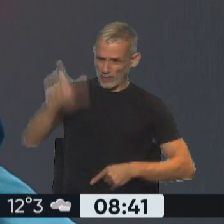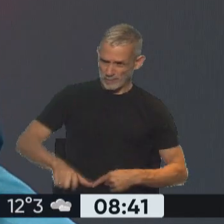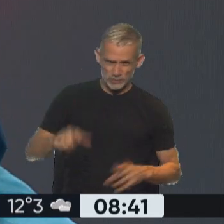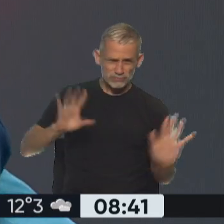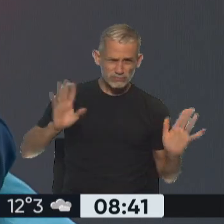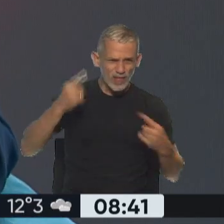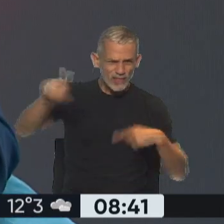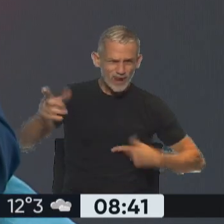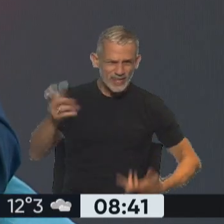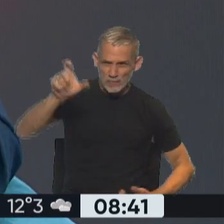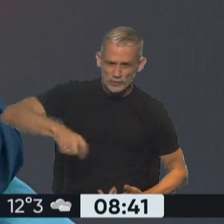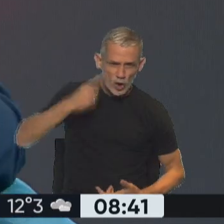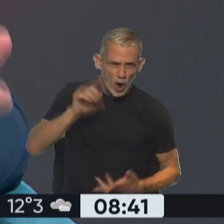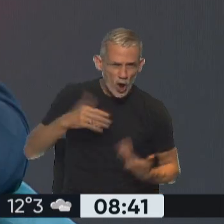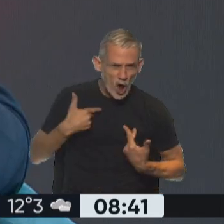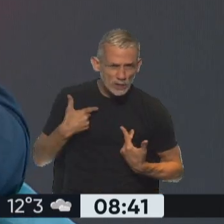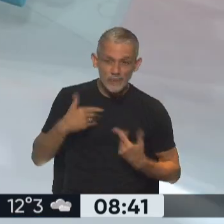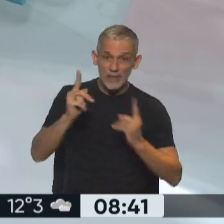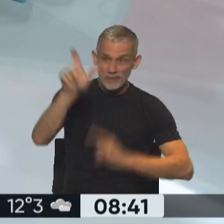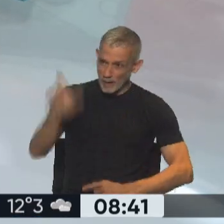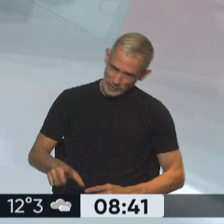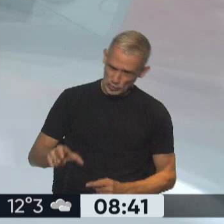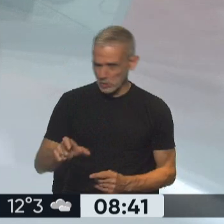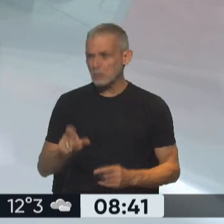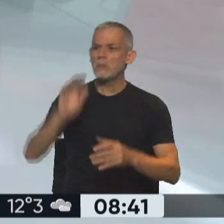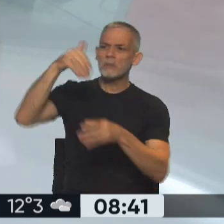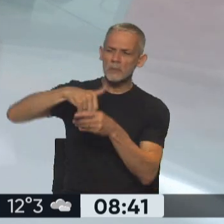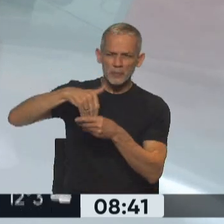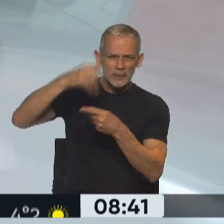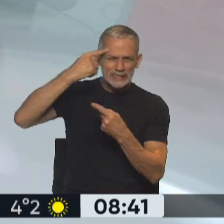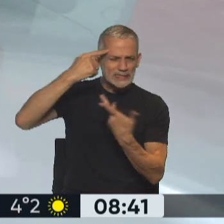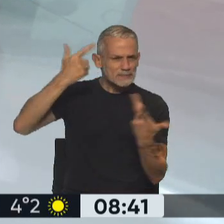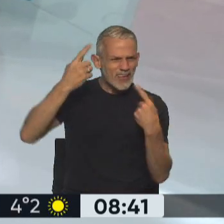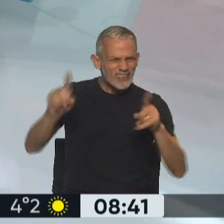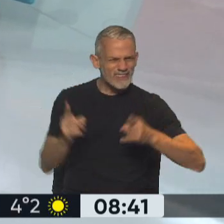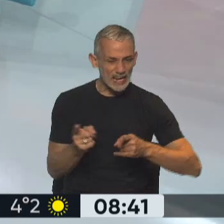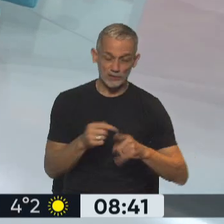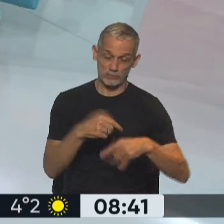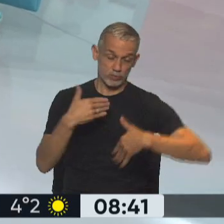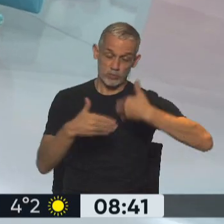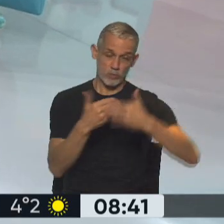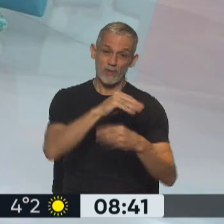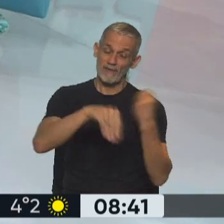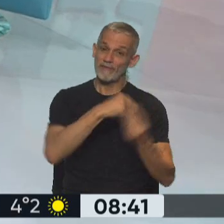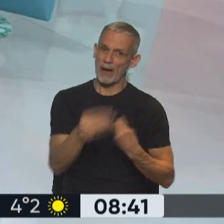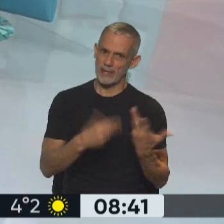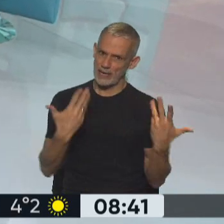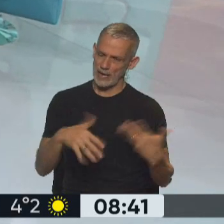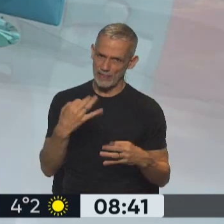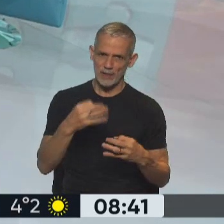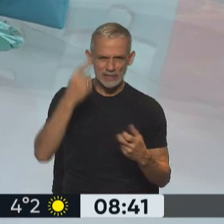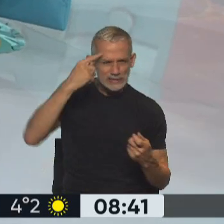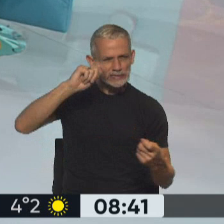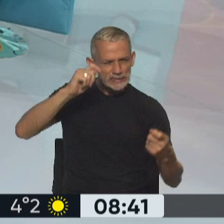que estaba al lado mío, o sea, no, es la misma, pero es otra persona. Entonces, todo eso es un proceso que obviamente hay que trabajar